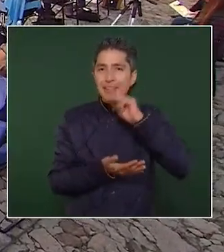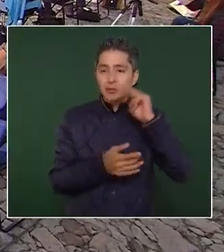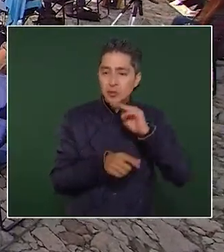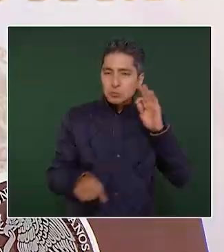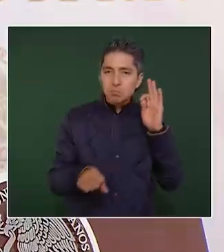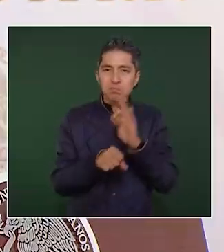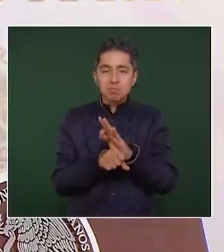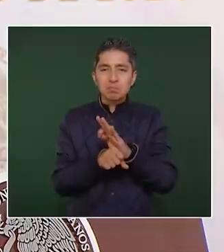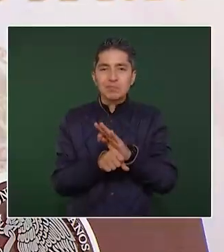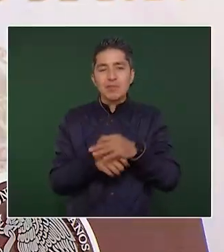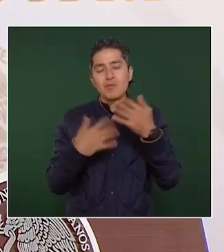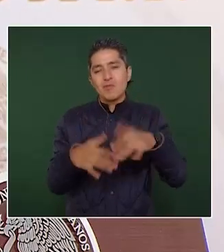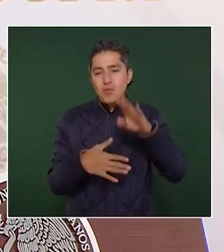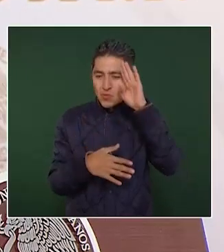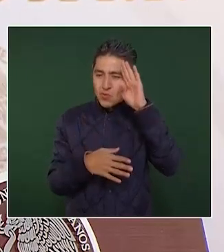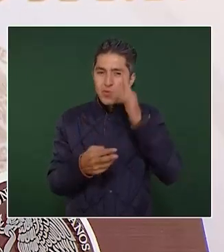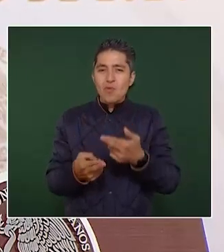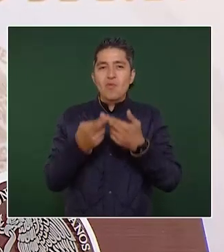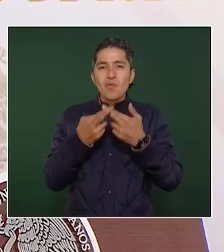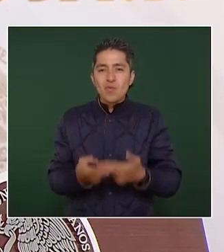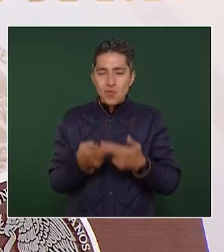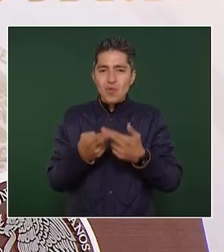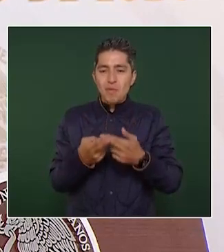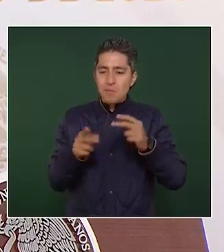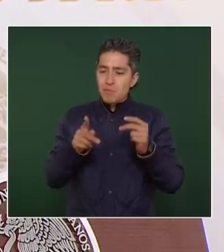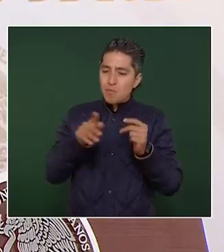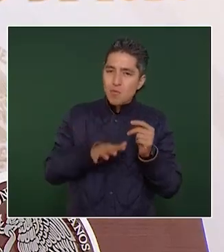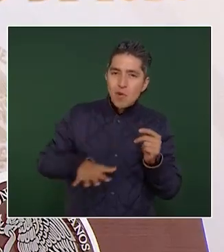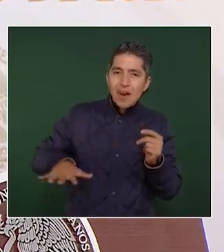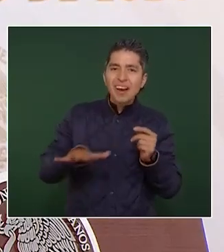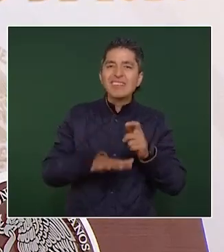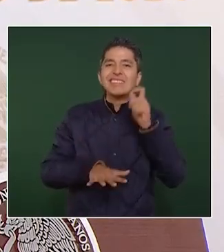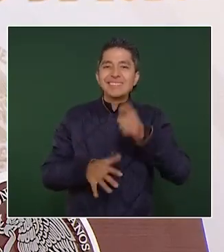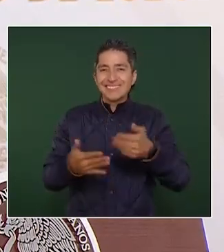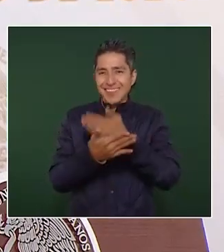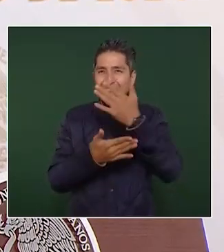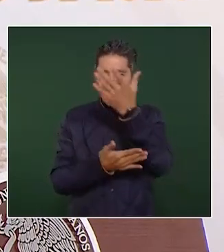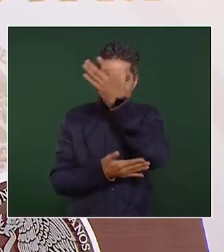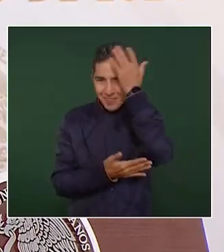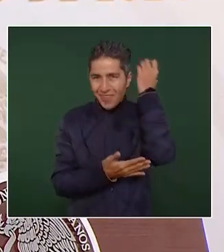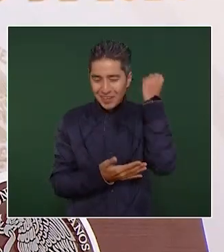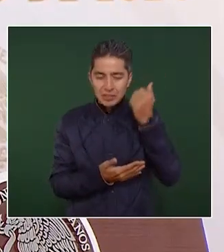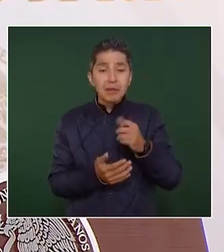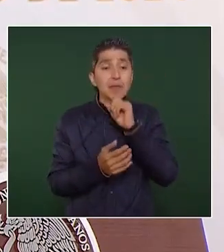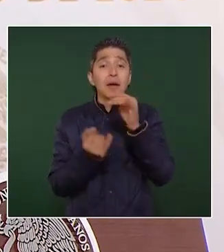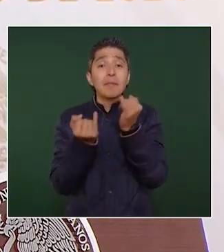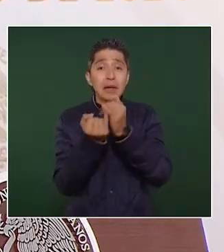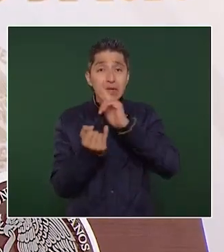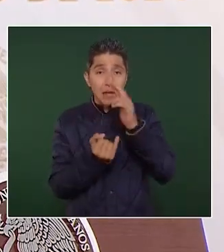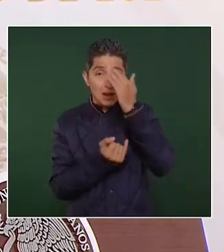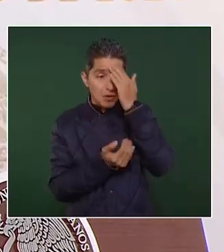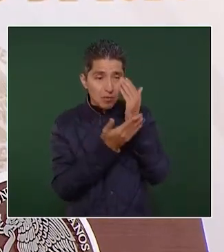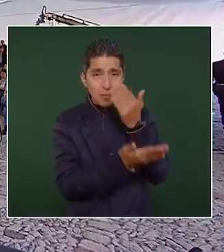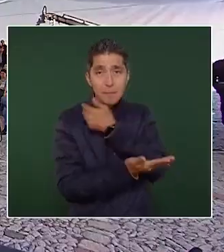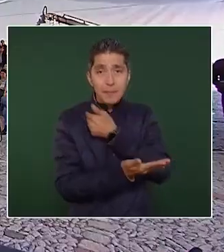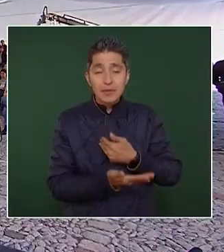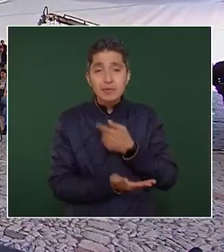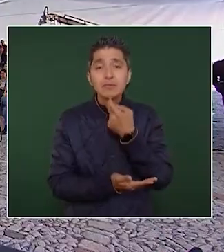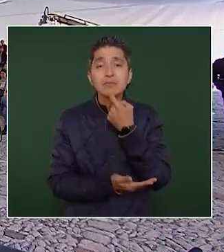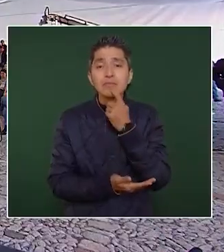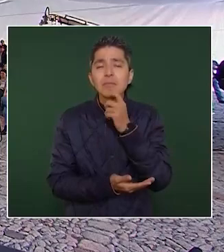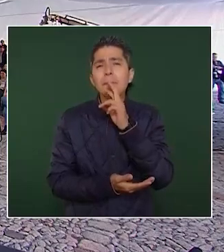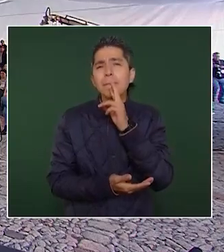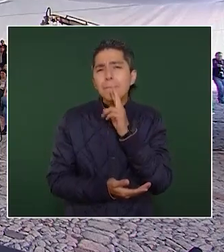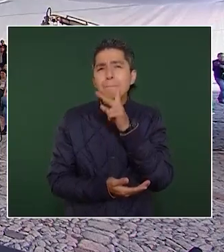este gran pueblo, el pueblo de José María Morelos y Pavón, y reconocer al presidente López Obrador, el